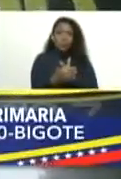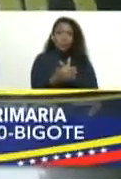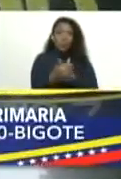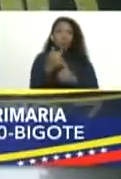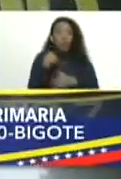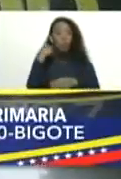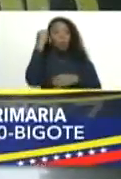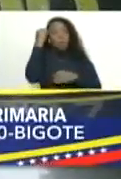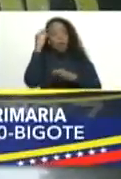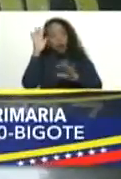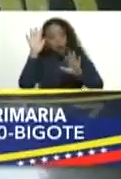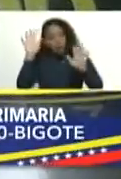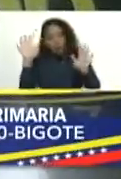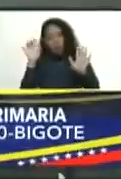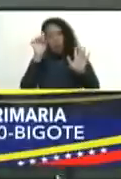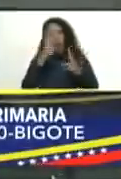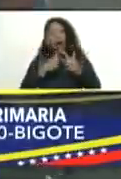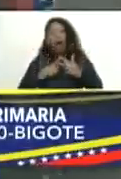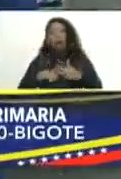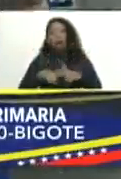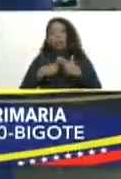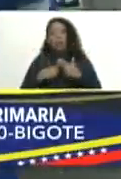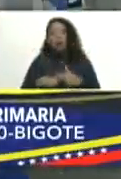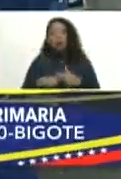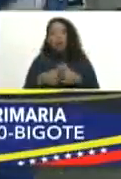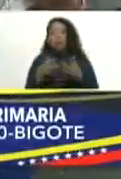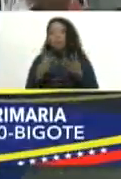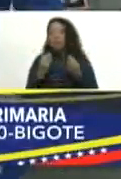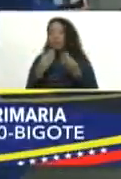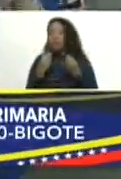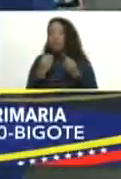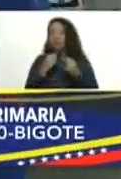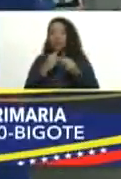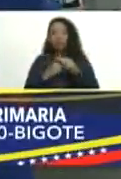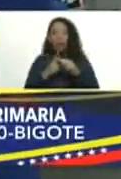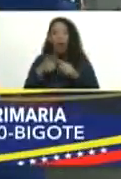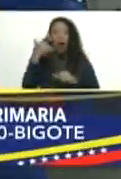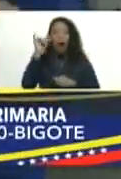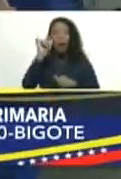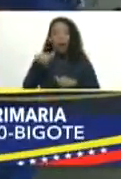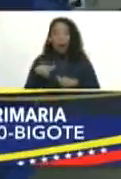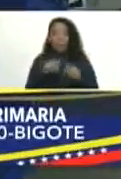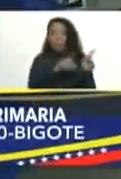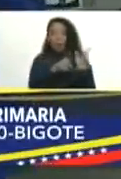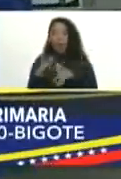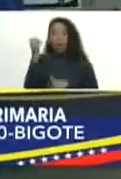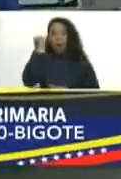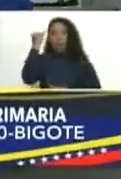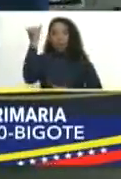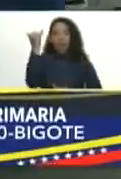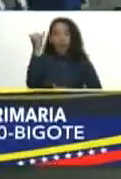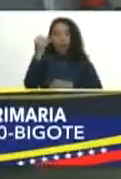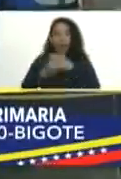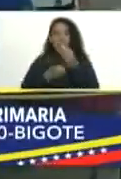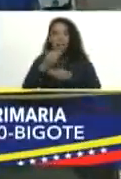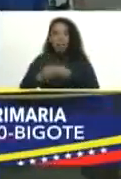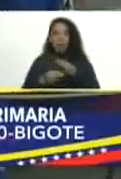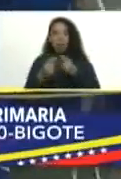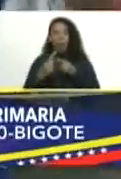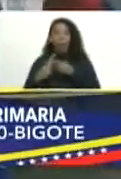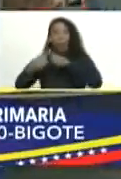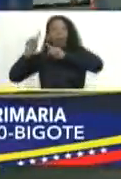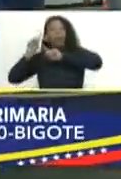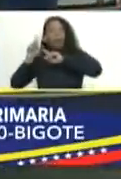yo, de las herramientas muy, muy positivas que tiene este programa son las otras